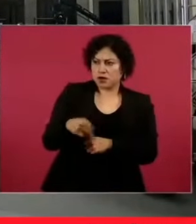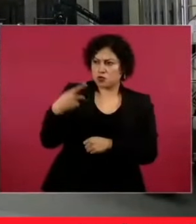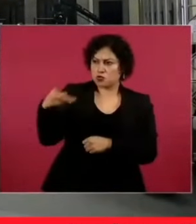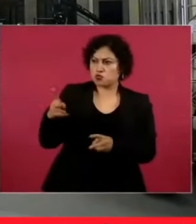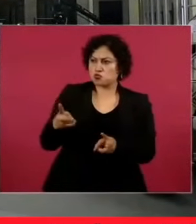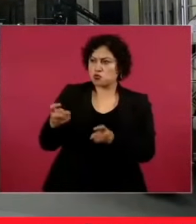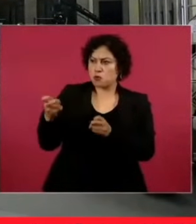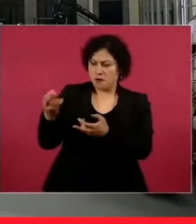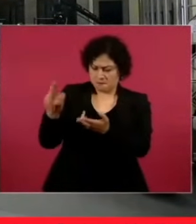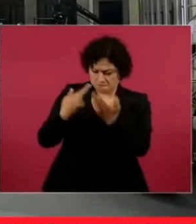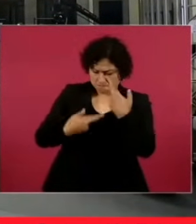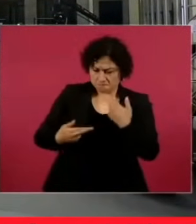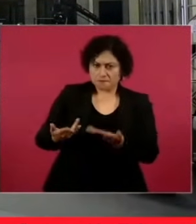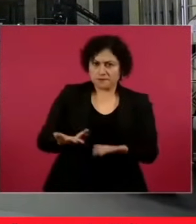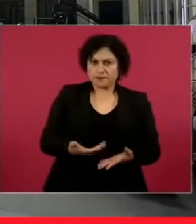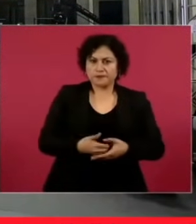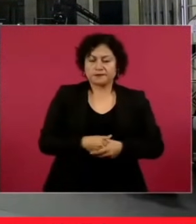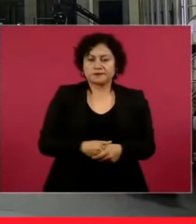Adelante.